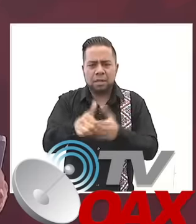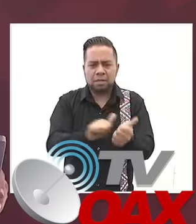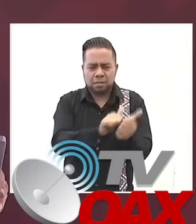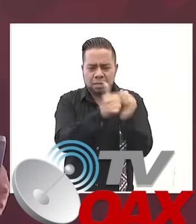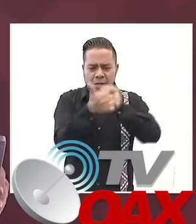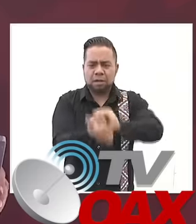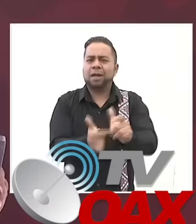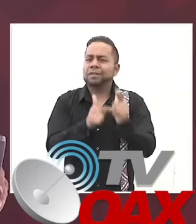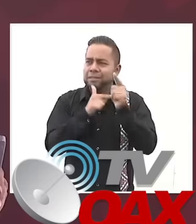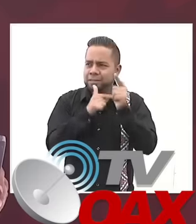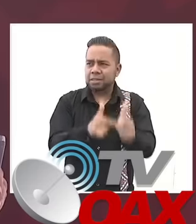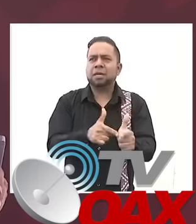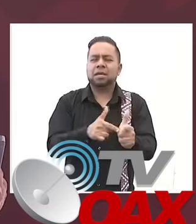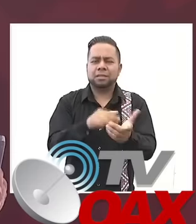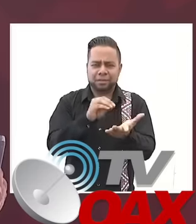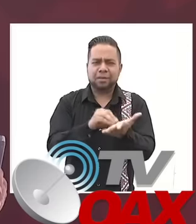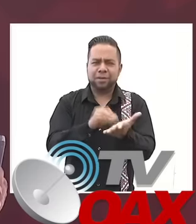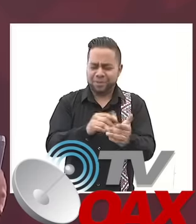transformación y va a ser